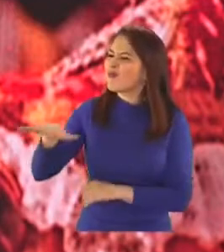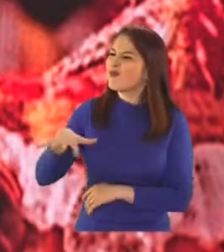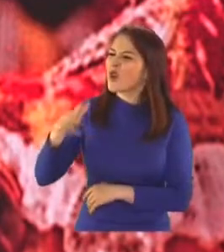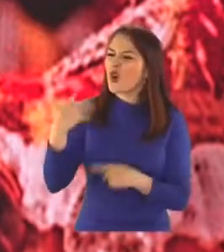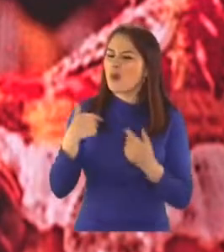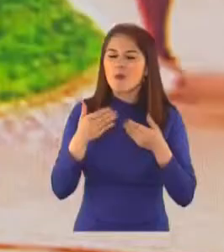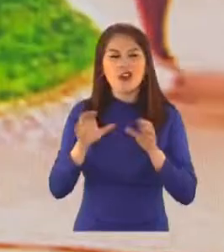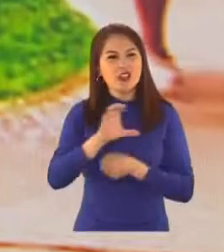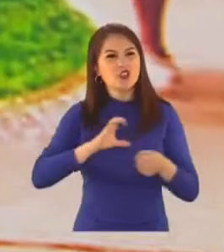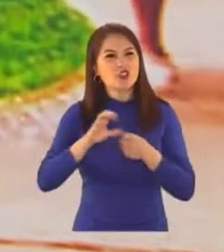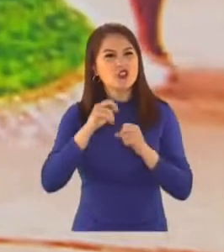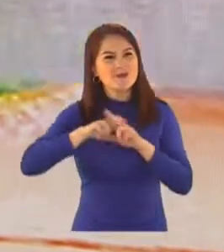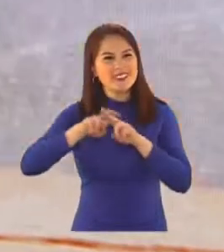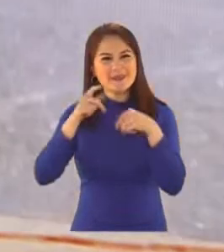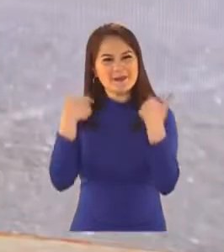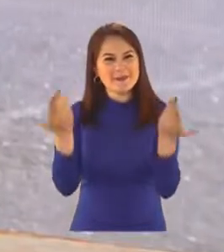de las Puertas Abiertas? Adelante.